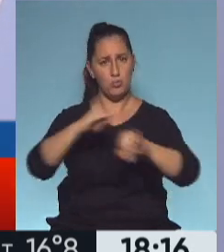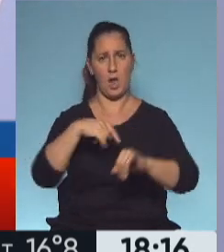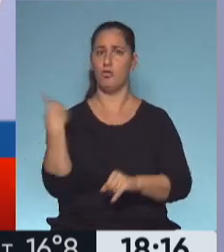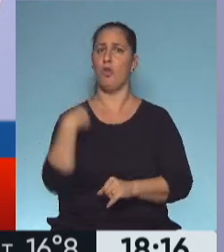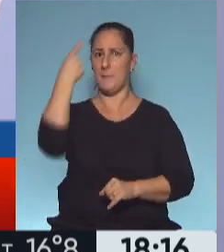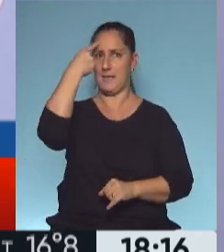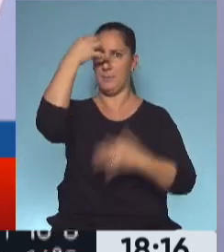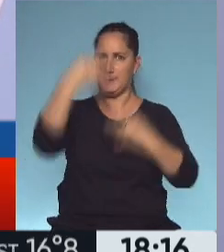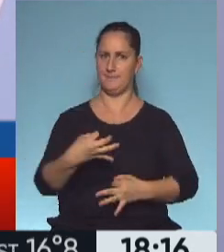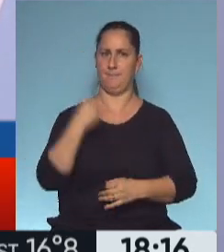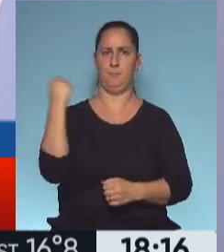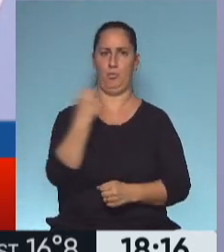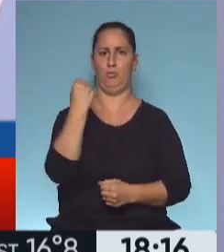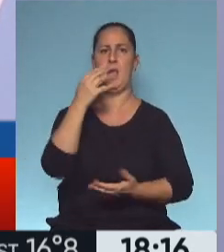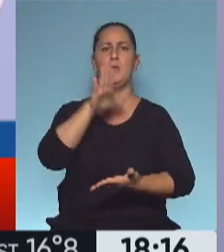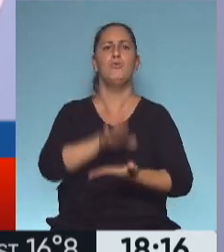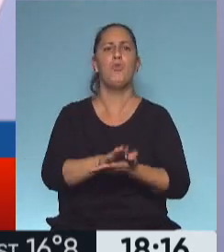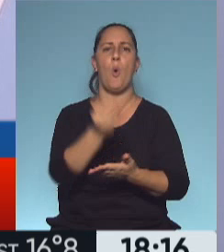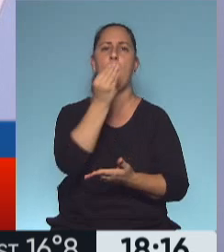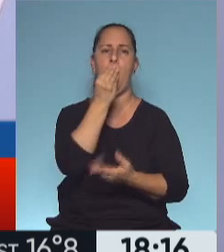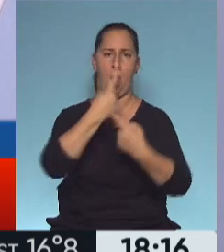importante sobre el tema de los alimentos.